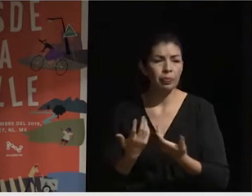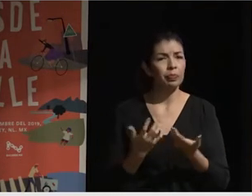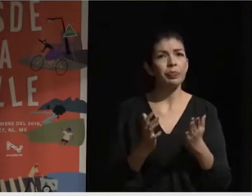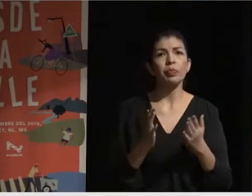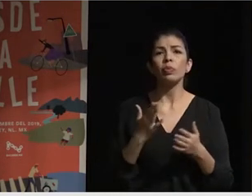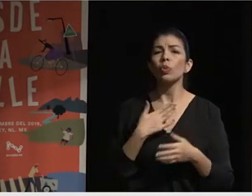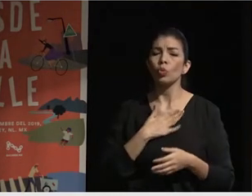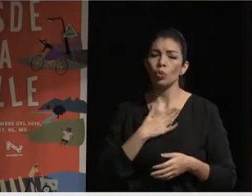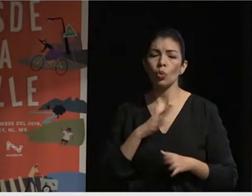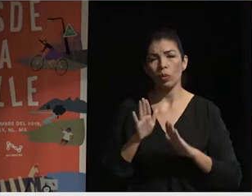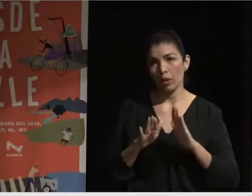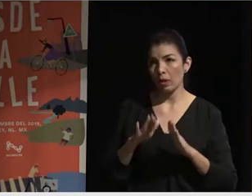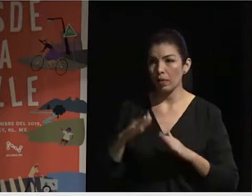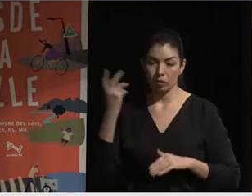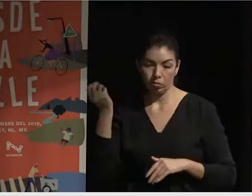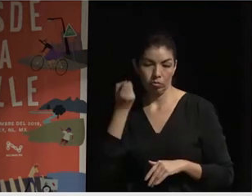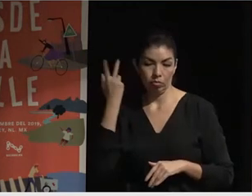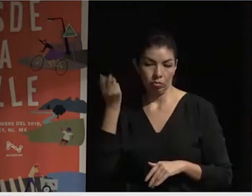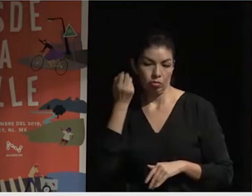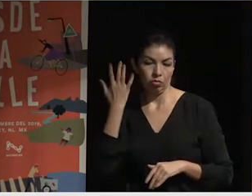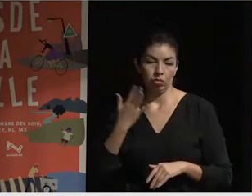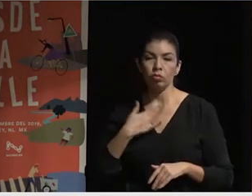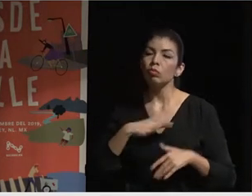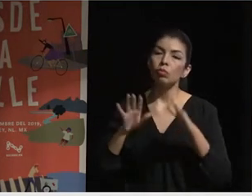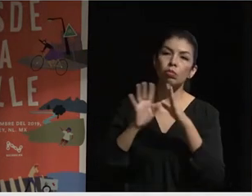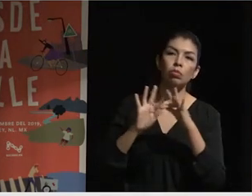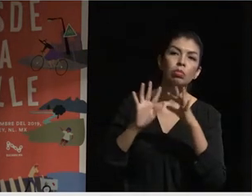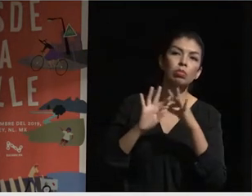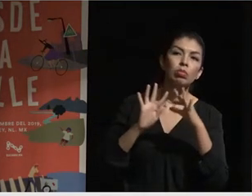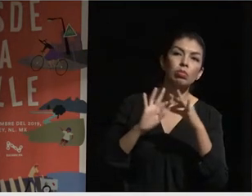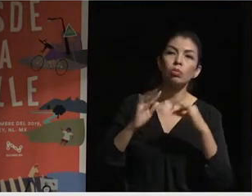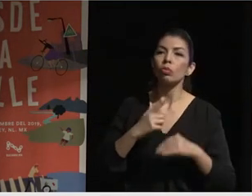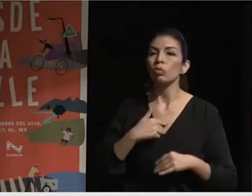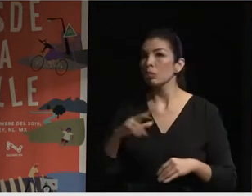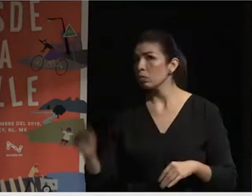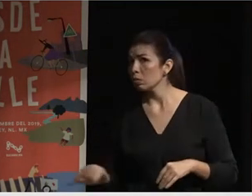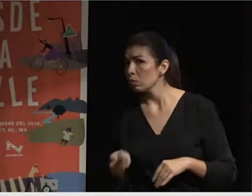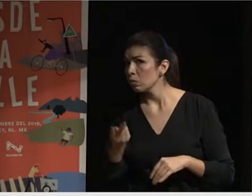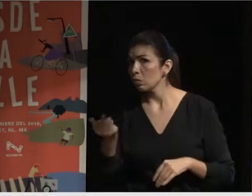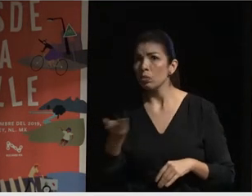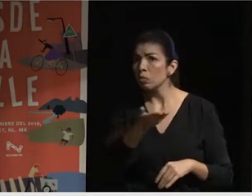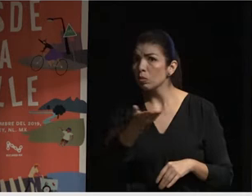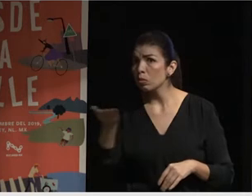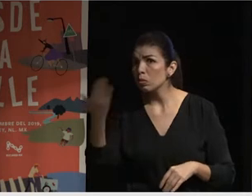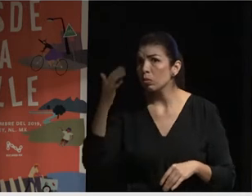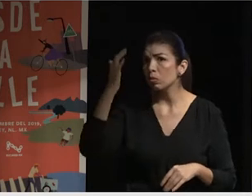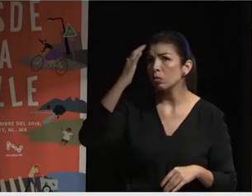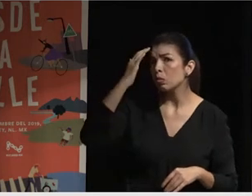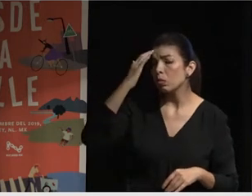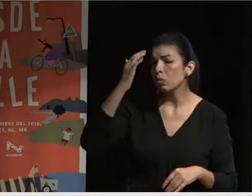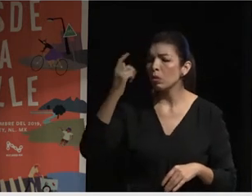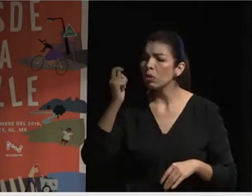mano cuando yo pregunto si alguien conoce o alguna vez ha escuchado sobre lo que es un asentamiento informal. Quizás ahí cuando